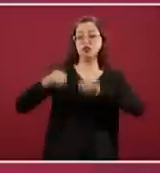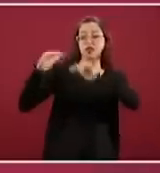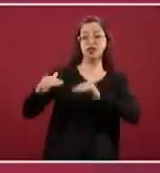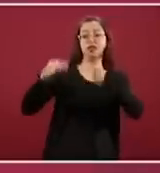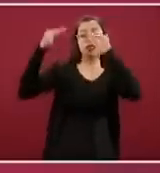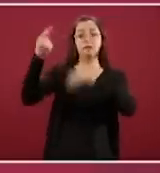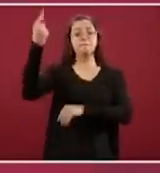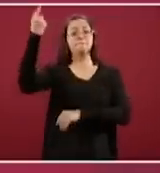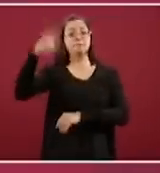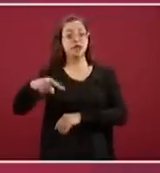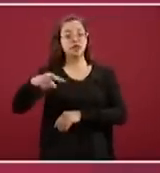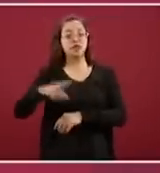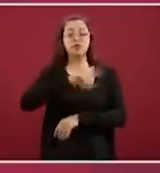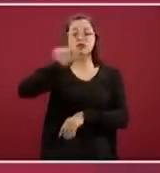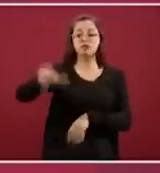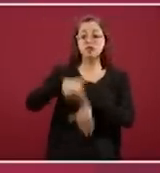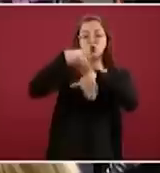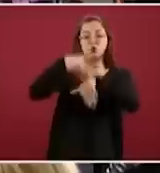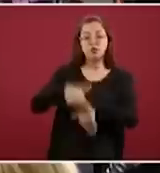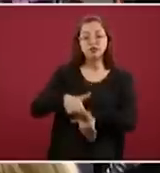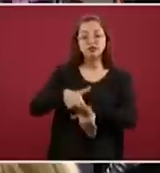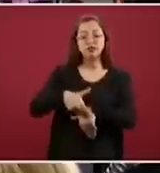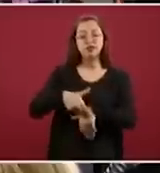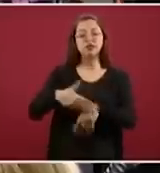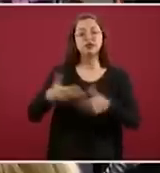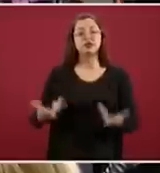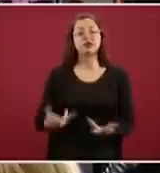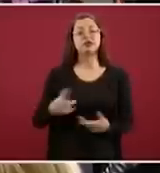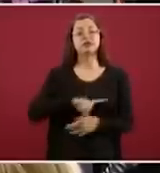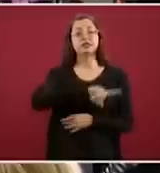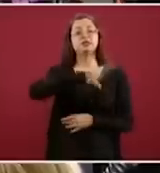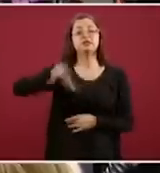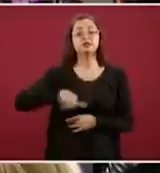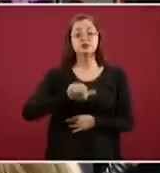¿Sí? ¿Quién la ejecuta? Y luego,